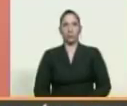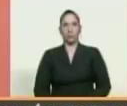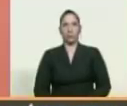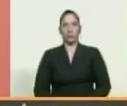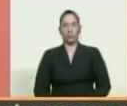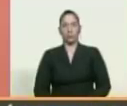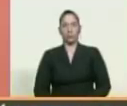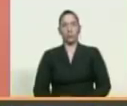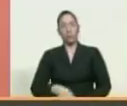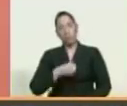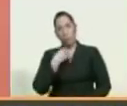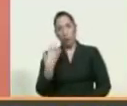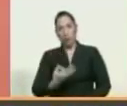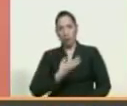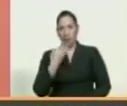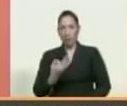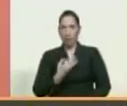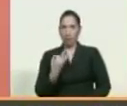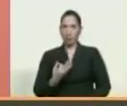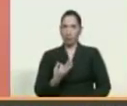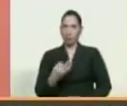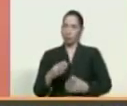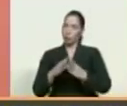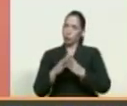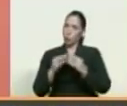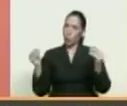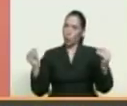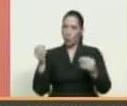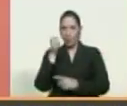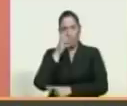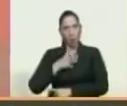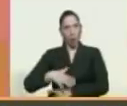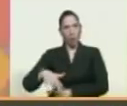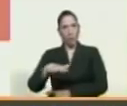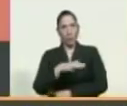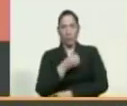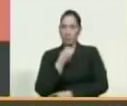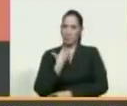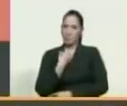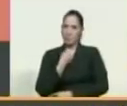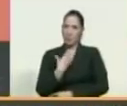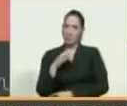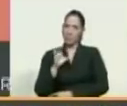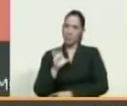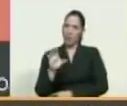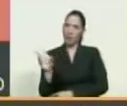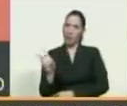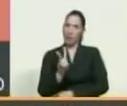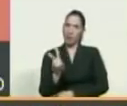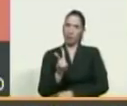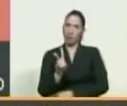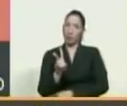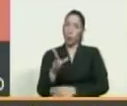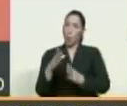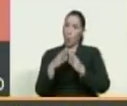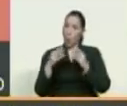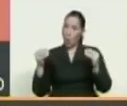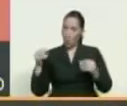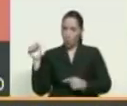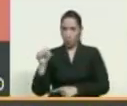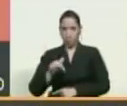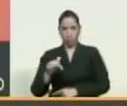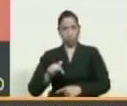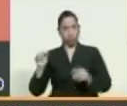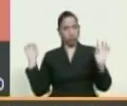Pueblo de bien de la patria venezolana, que hoy se ha soltado a las calles a